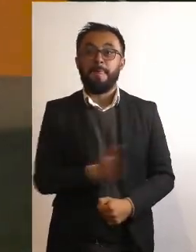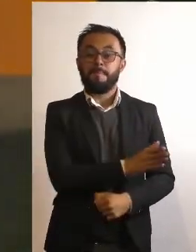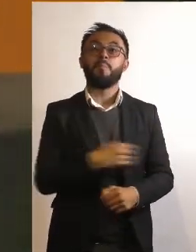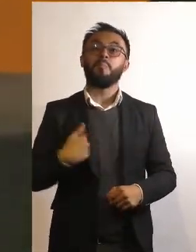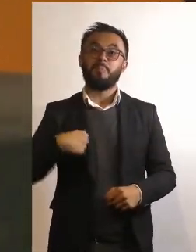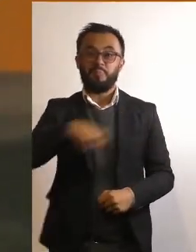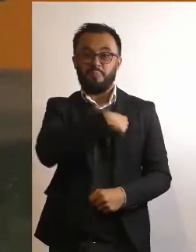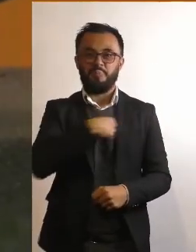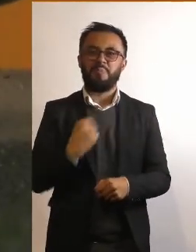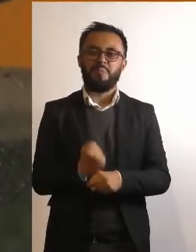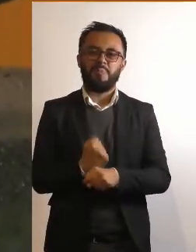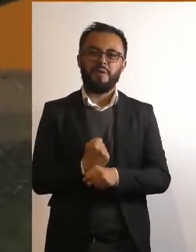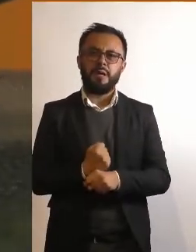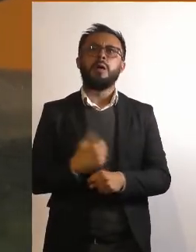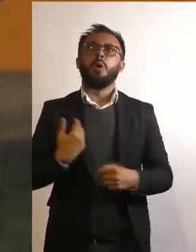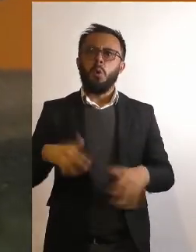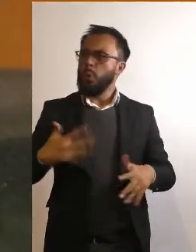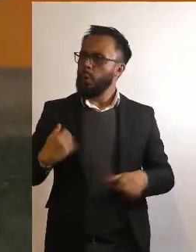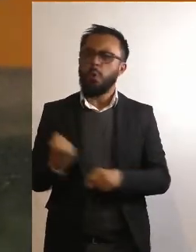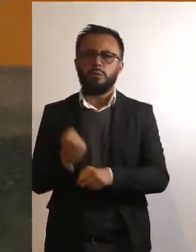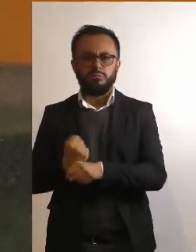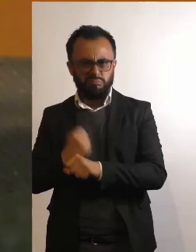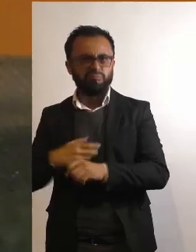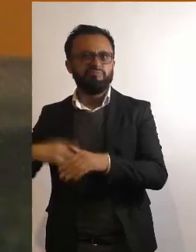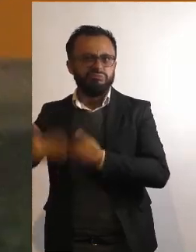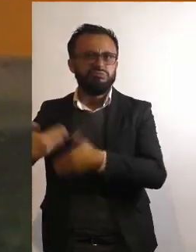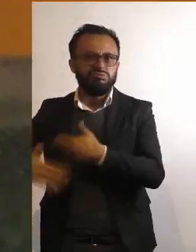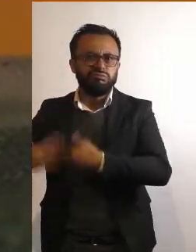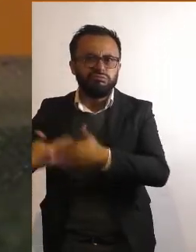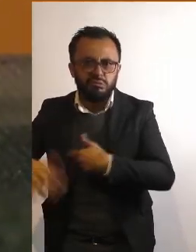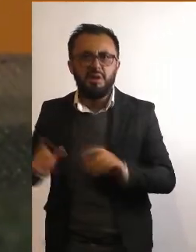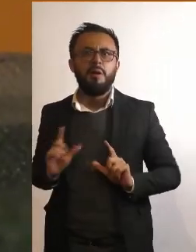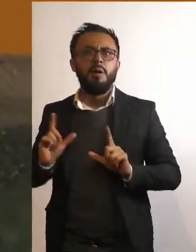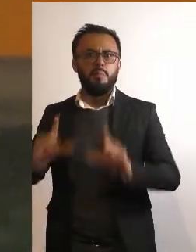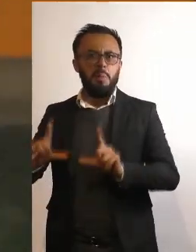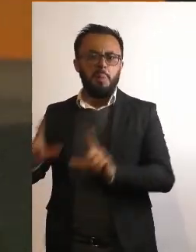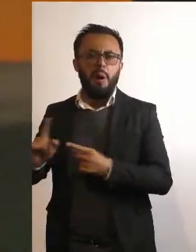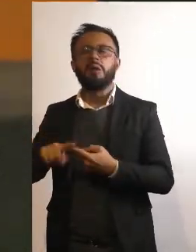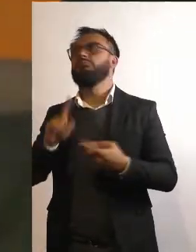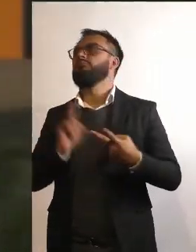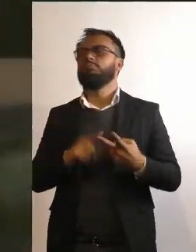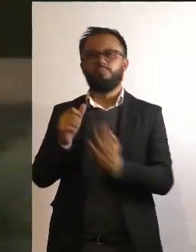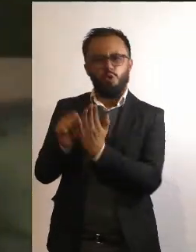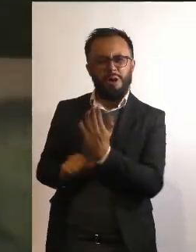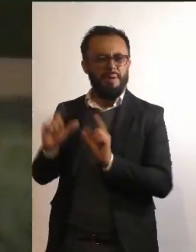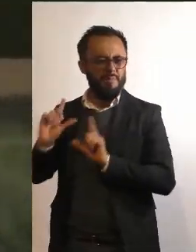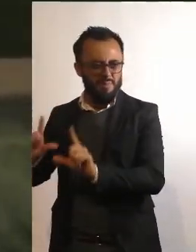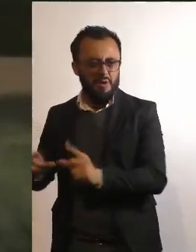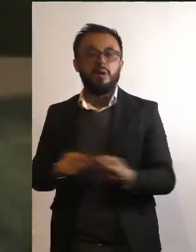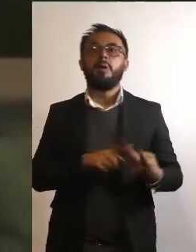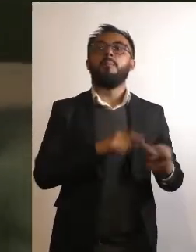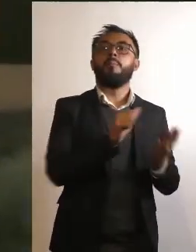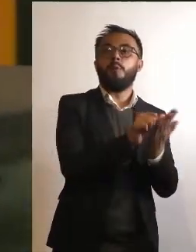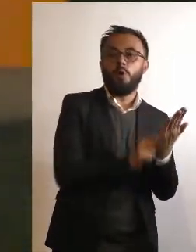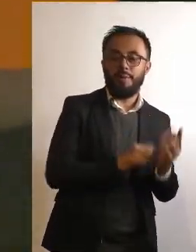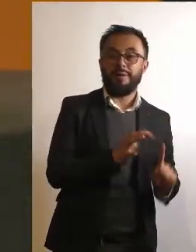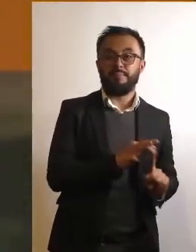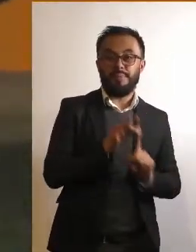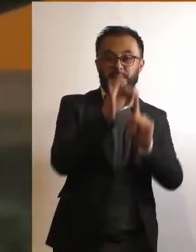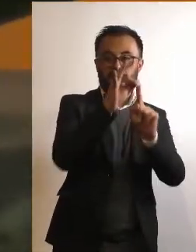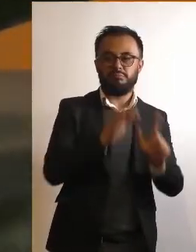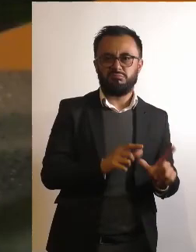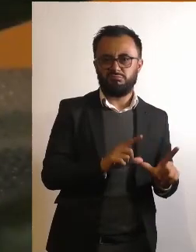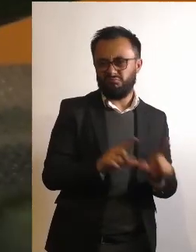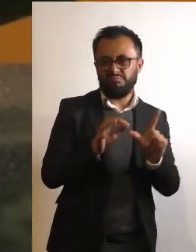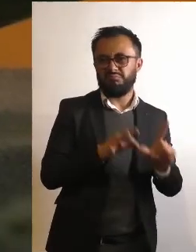de programas de pregrado, de posgrado, que se están dando ahorita. Algunos de esos programas están ya en el ministerio, otros están trabajando